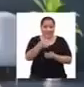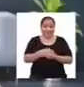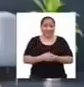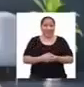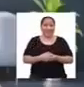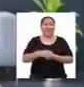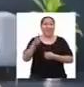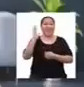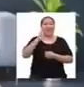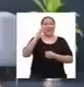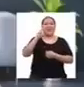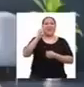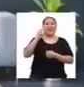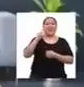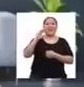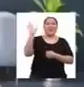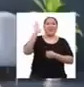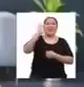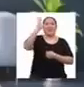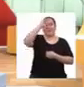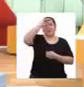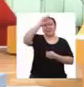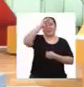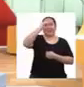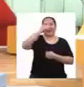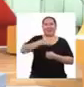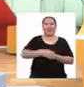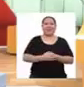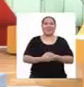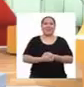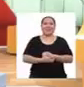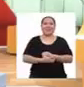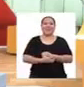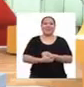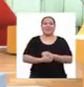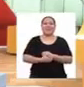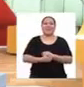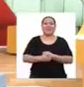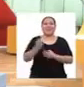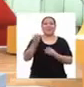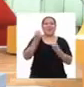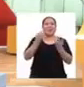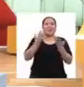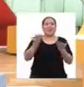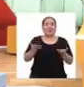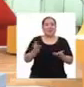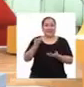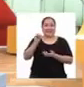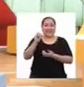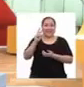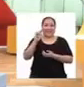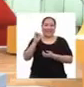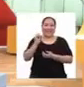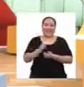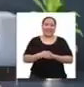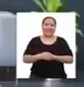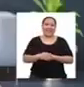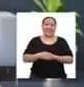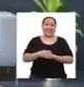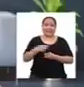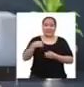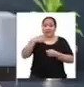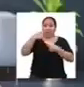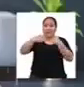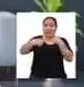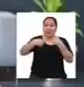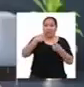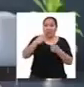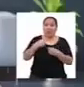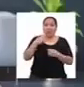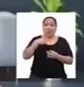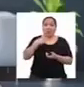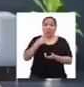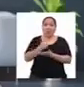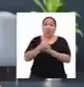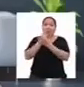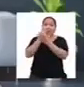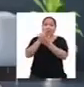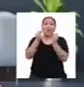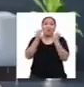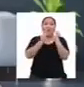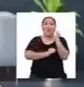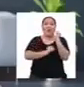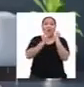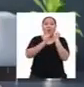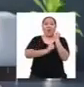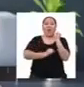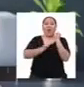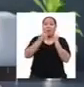Hola, Rodrigo. Hola, chicas y chicos. ¡Hey! ¿Qué tal, Yare? Te cuento que estuve ayudando a mi hermano